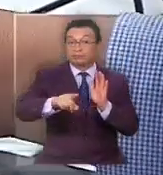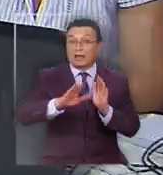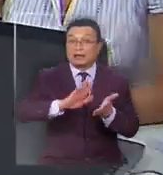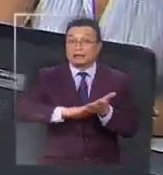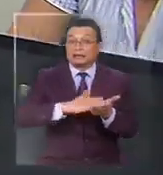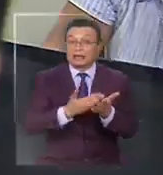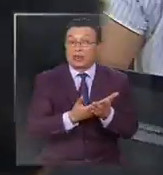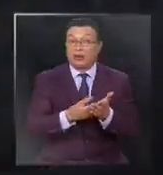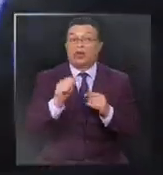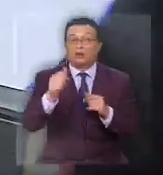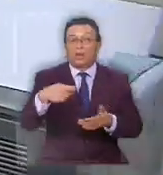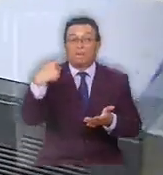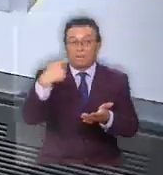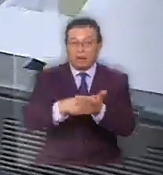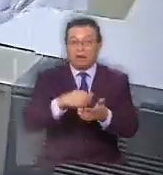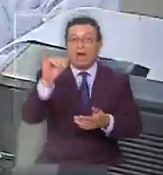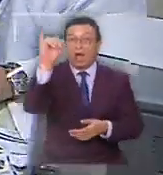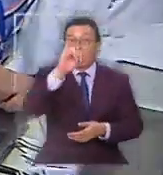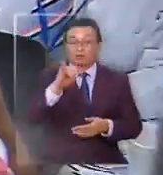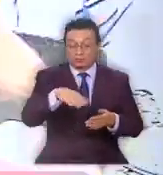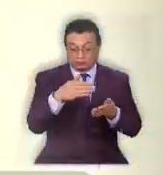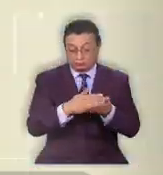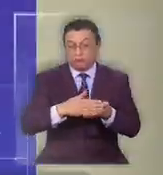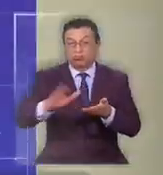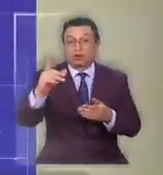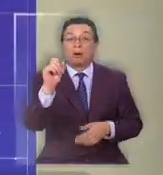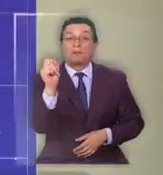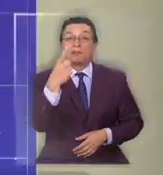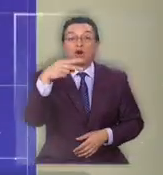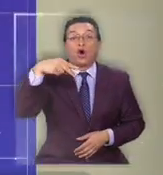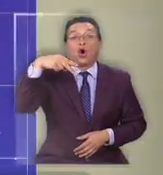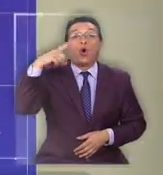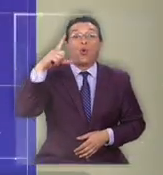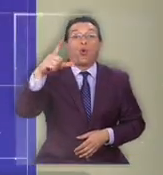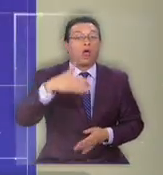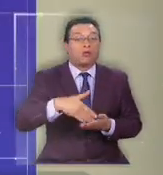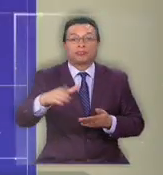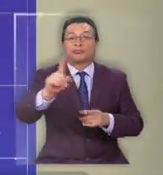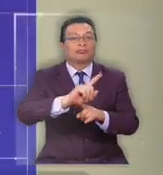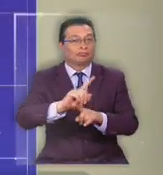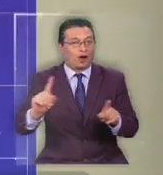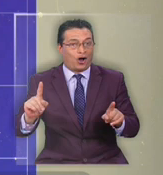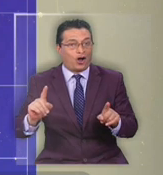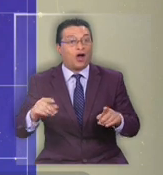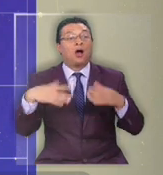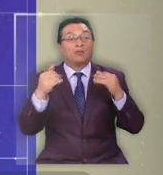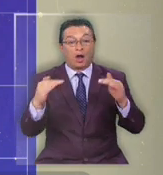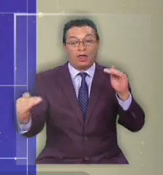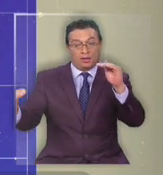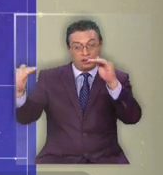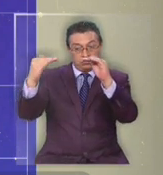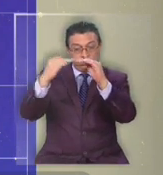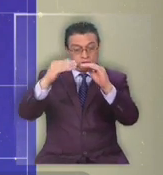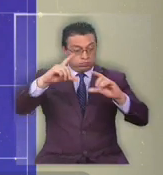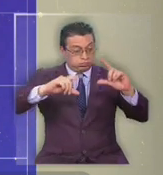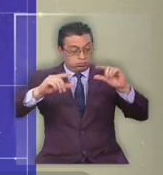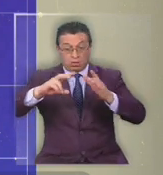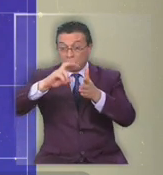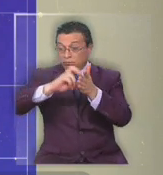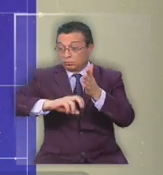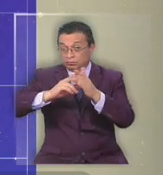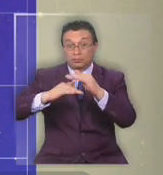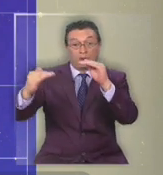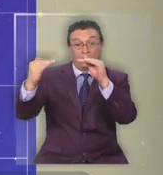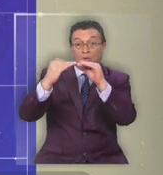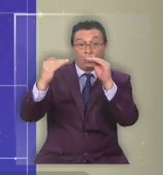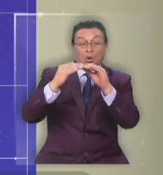salud dejarán de pagar la ISAPRE a contar del 1 de julio, siempre y cuando calcen los montos descontados